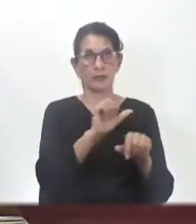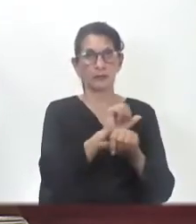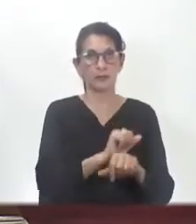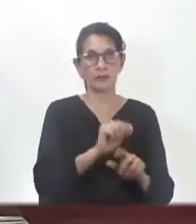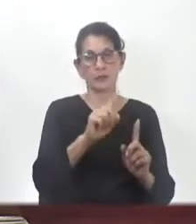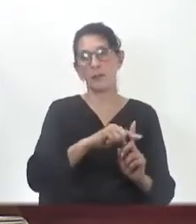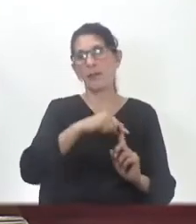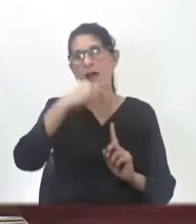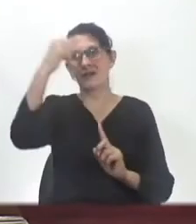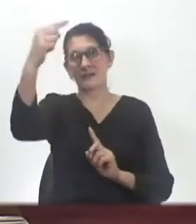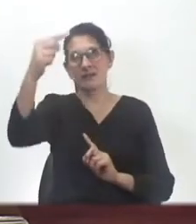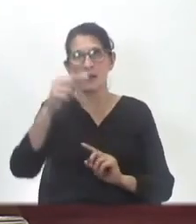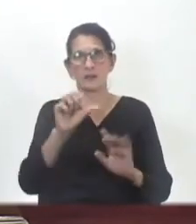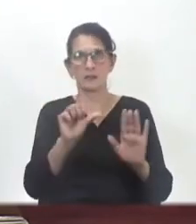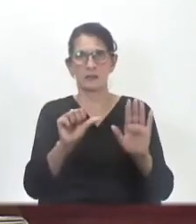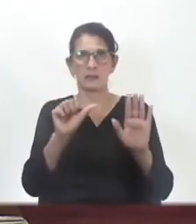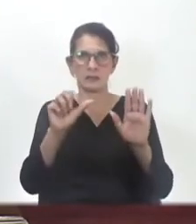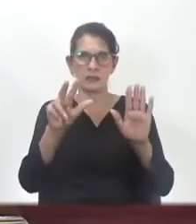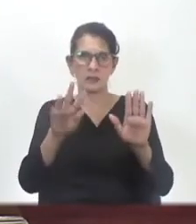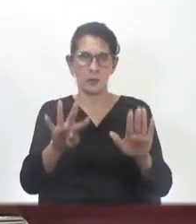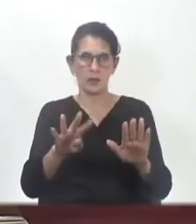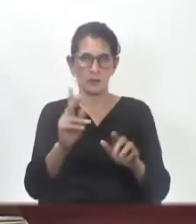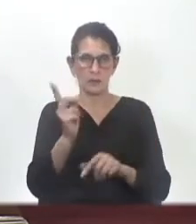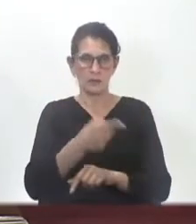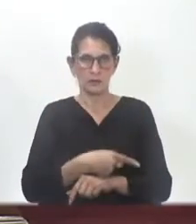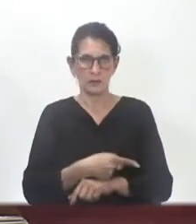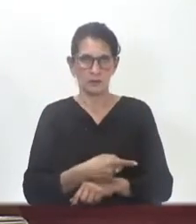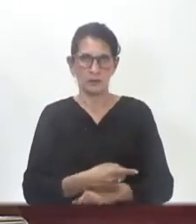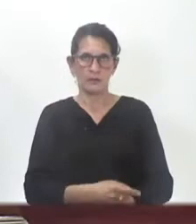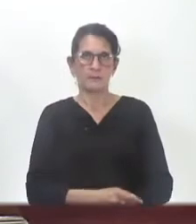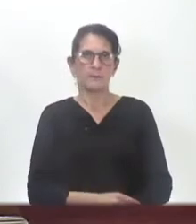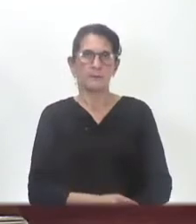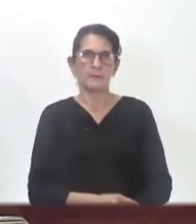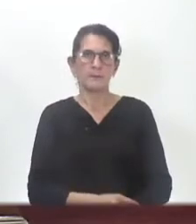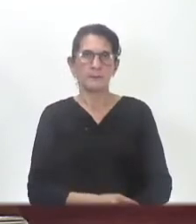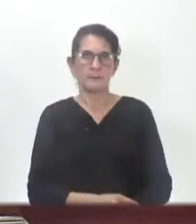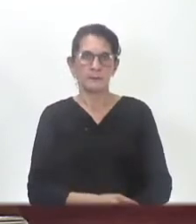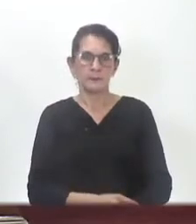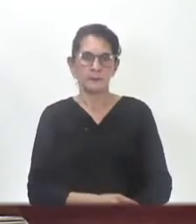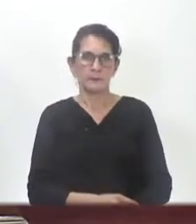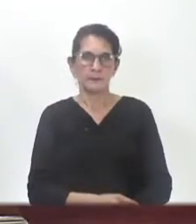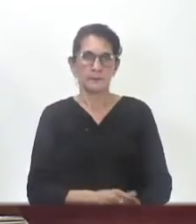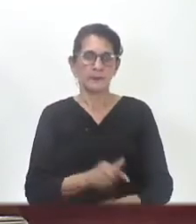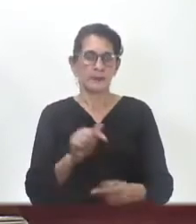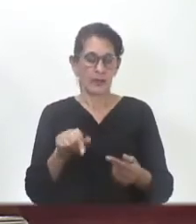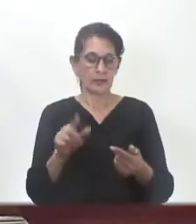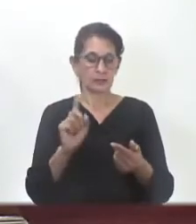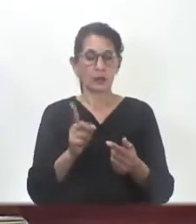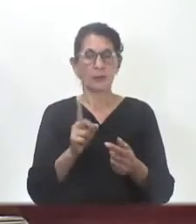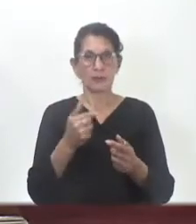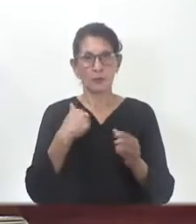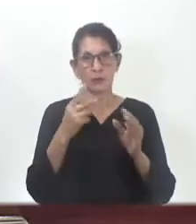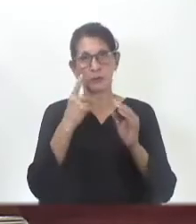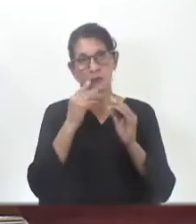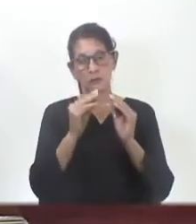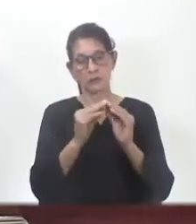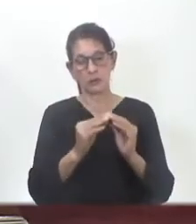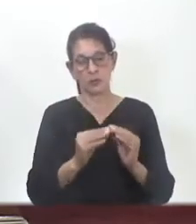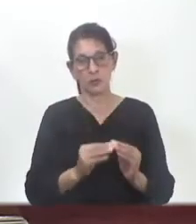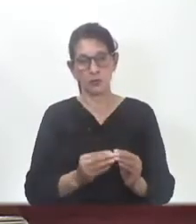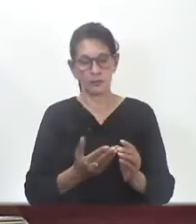fuimos a un 69%. Y acá la coalición no era gobierno. A esto mismo sigo sumando.